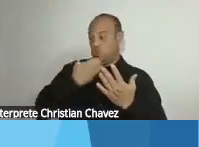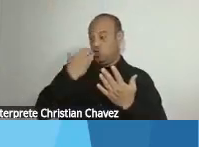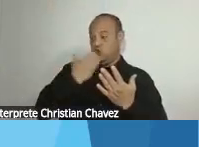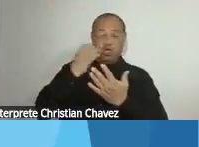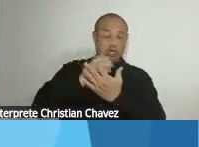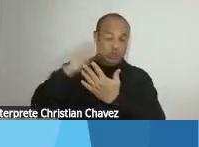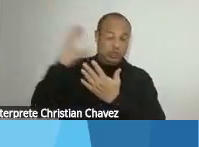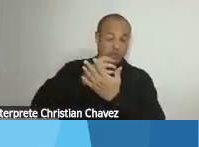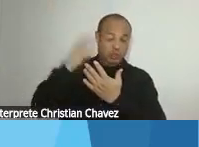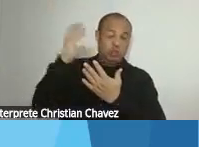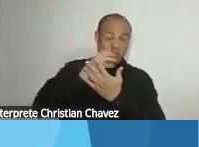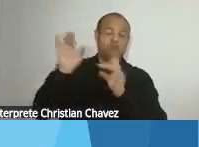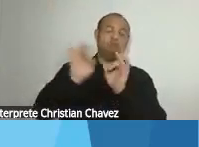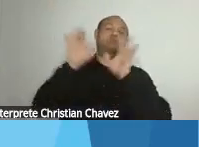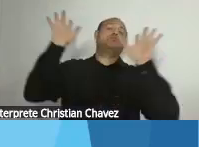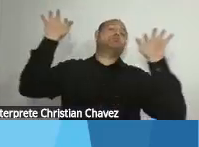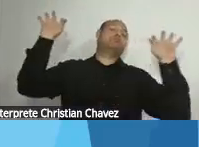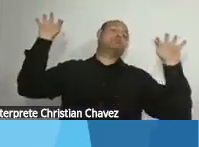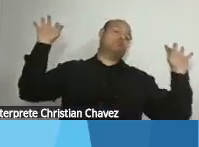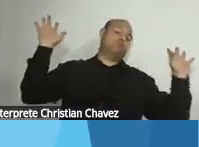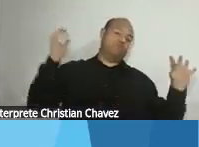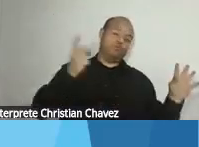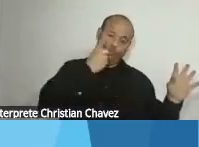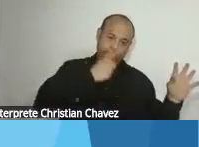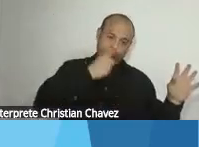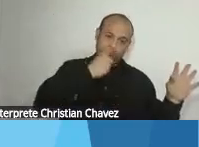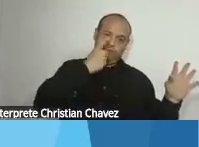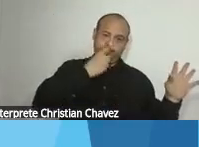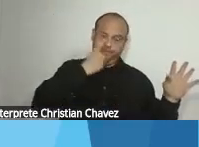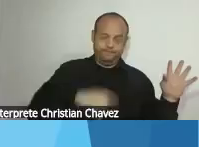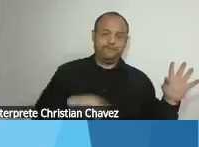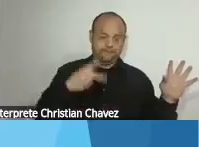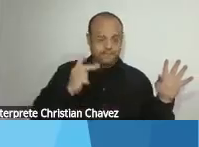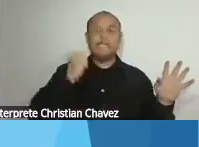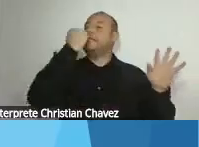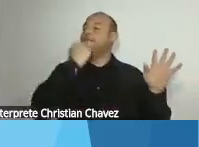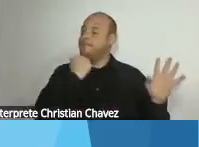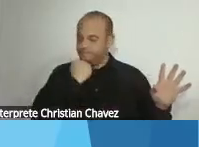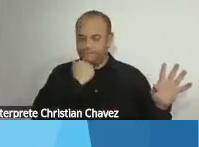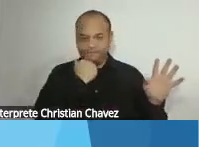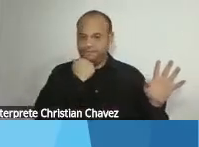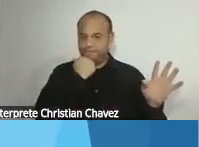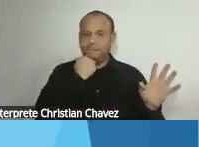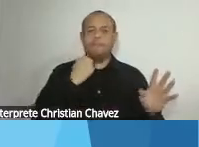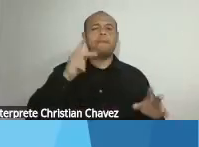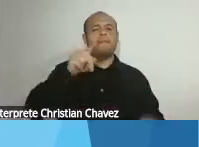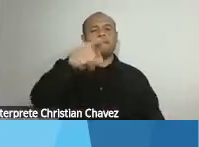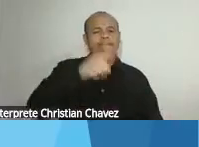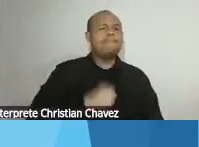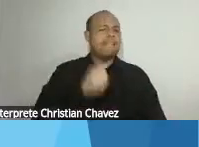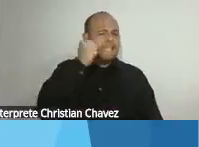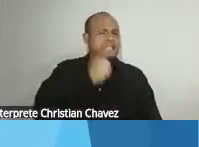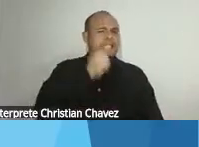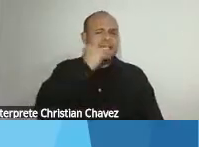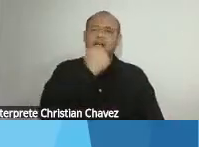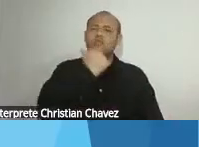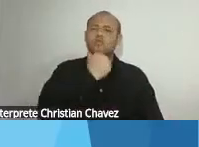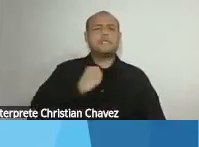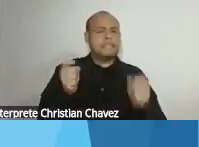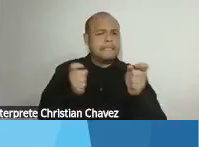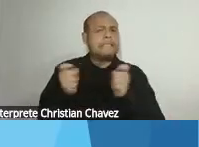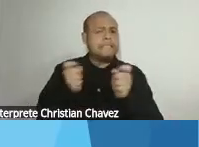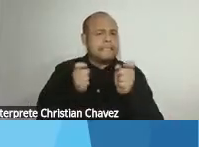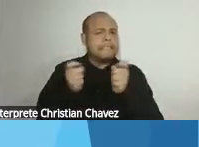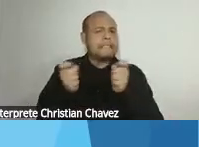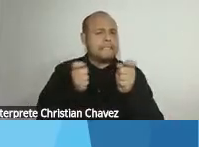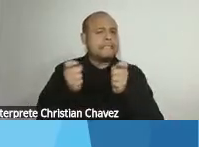de acúmulo de grasa. ¿Sí? Eso sí te pone en un factor de riesgo, pero el azúcar en sí no te va a provocar